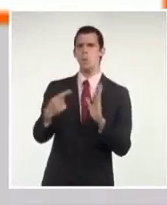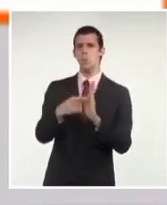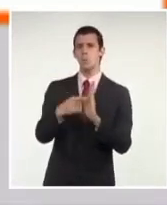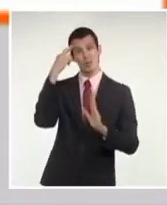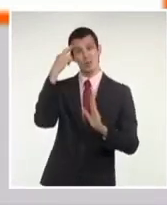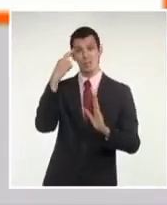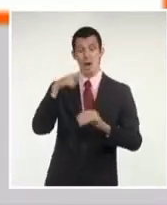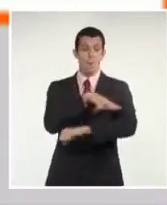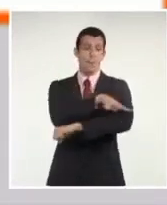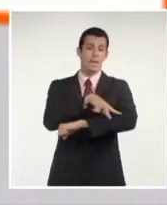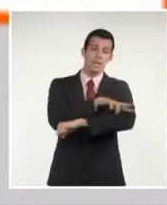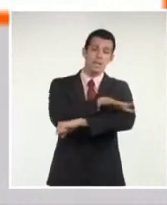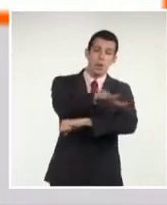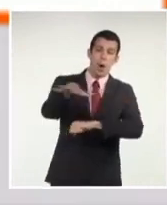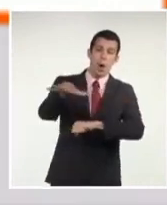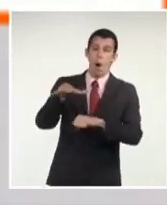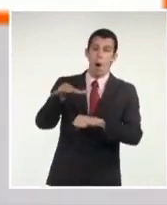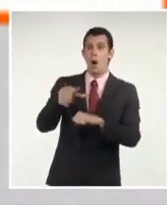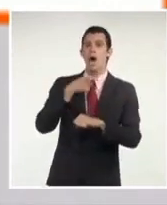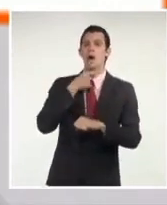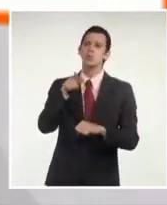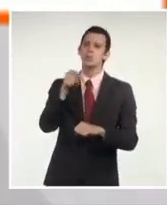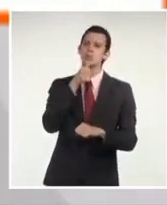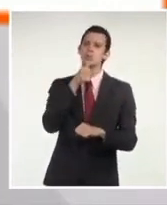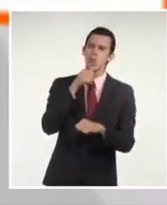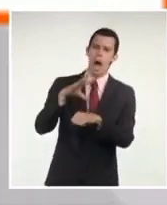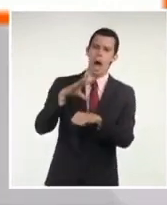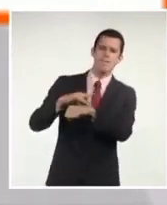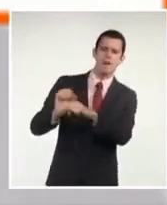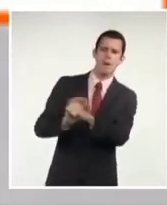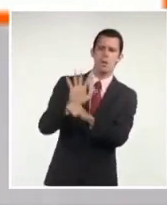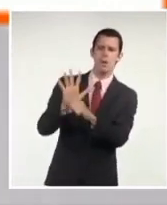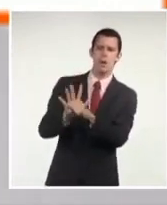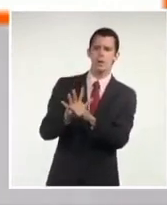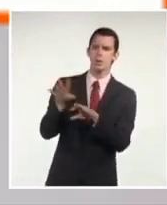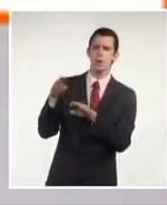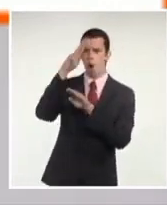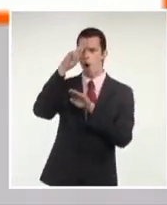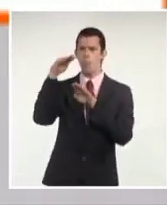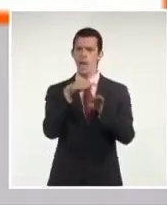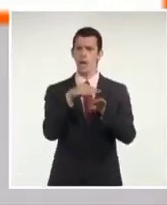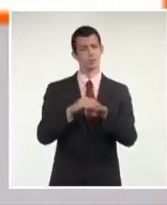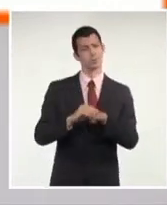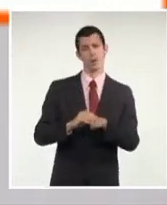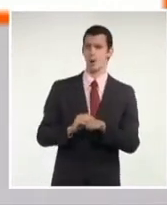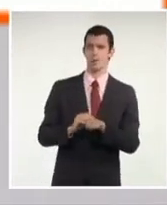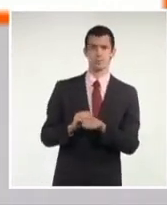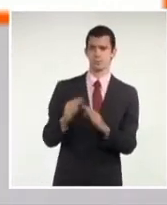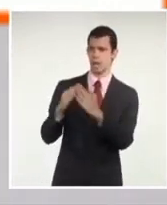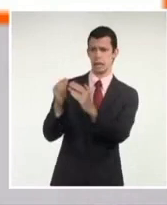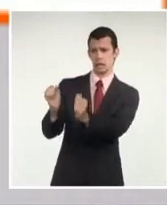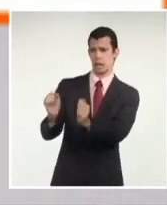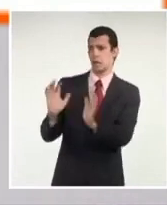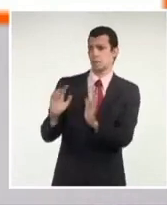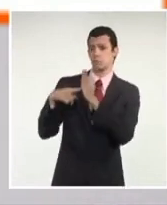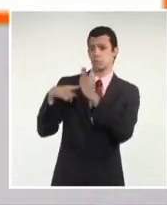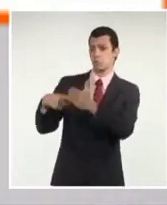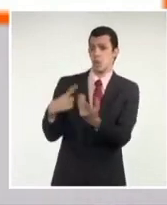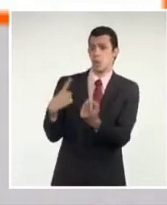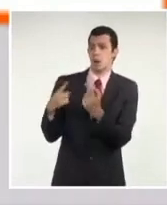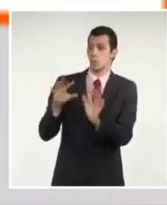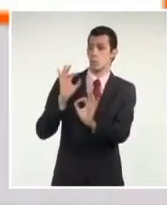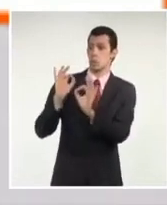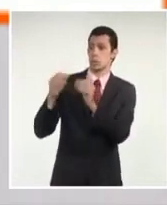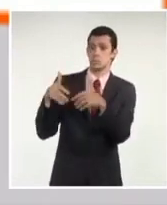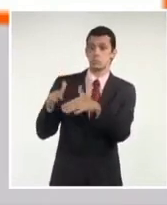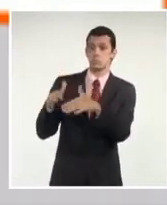ni sintomáticos. Eso es así, la mayoría de los países no hospitalizan al caso sintomático. Pero ellos lo que sí plantean